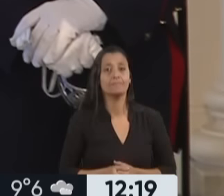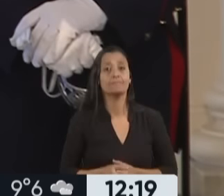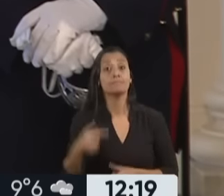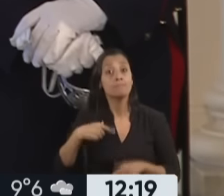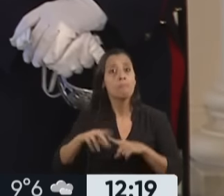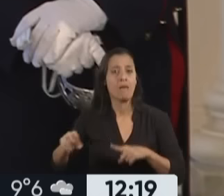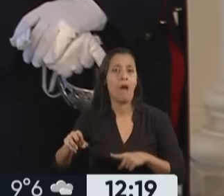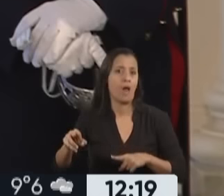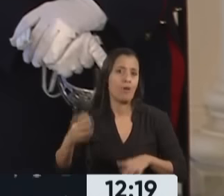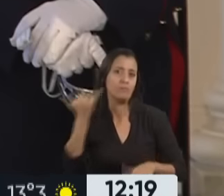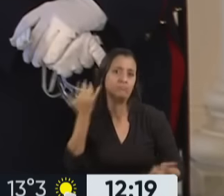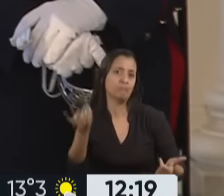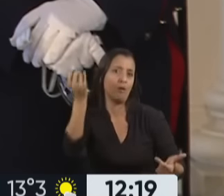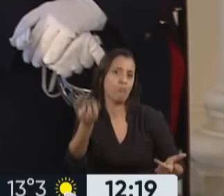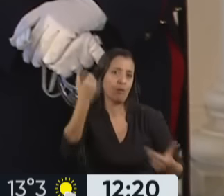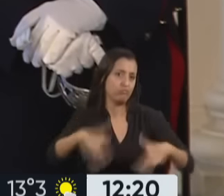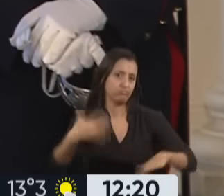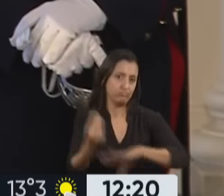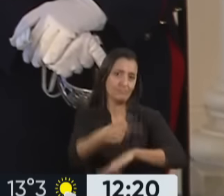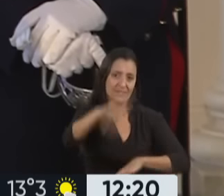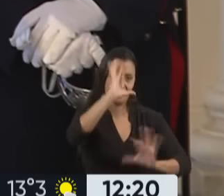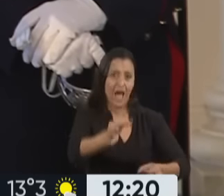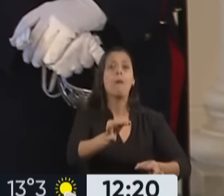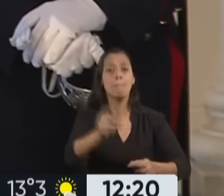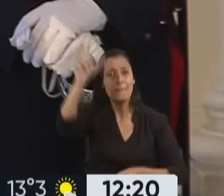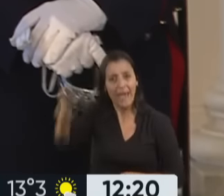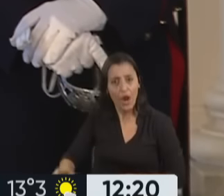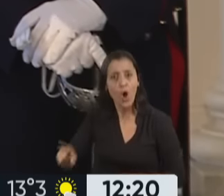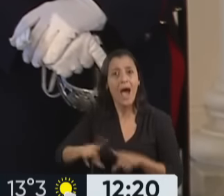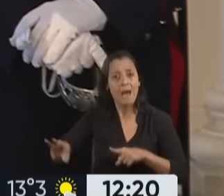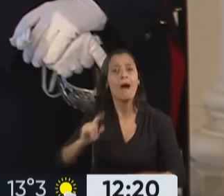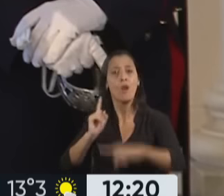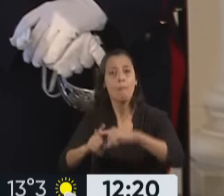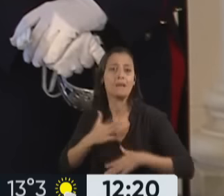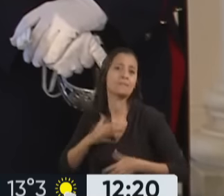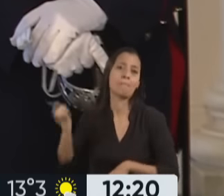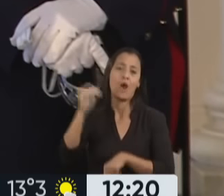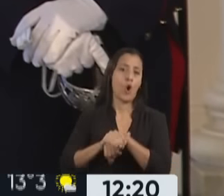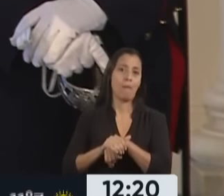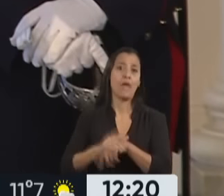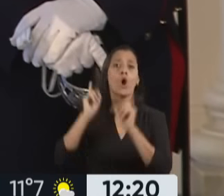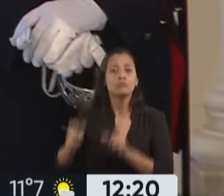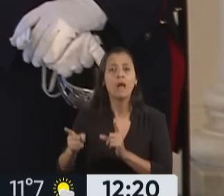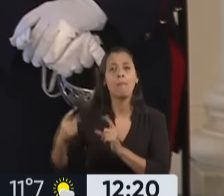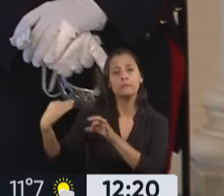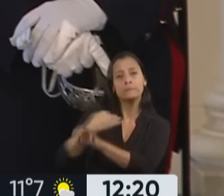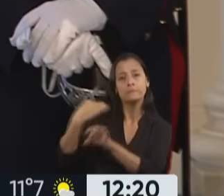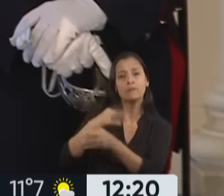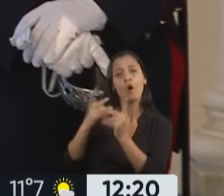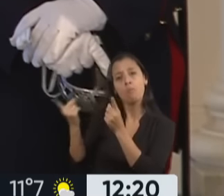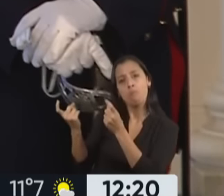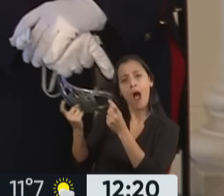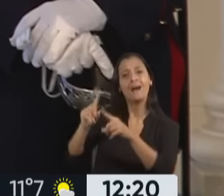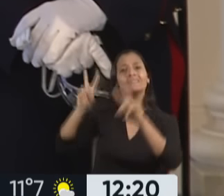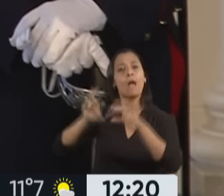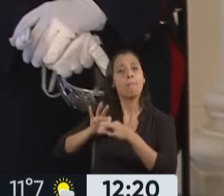todos saben, sino también porque fue mi mejor amigo, mi guía en la política,